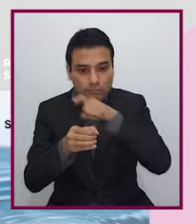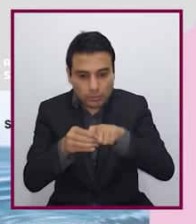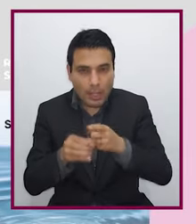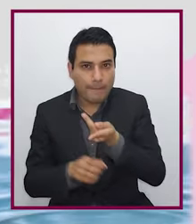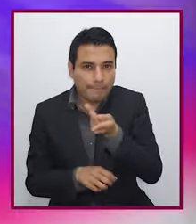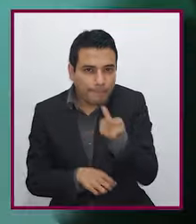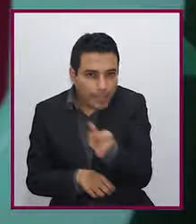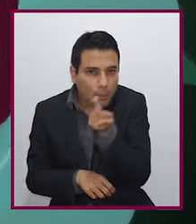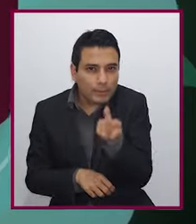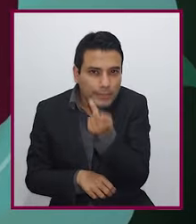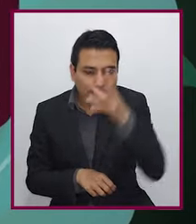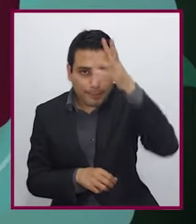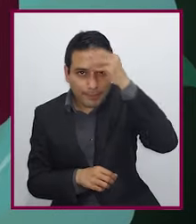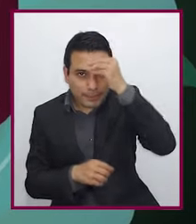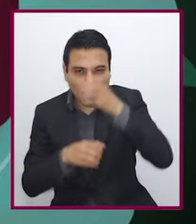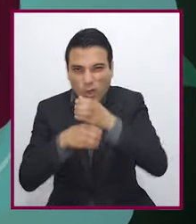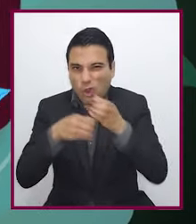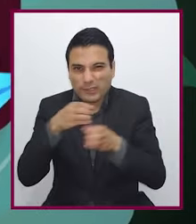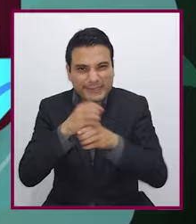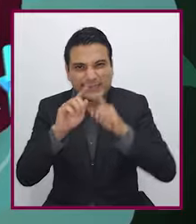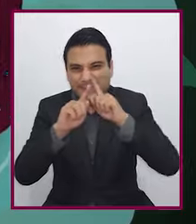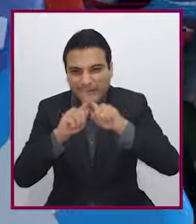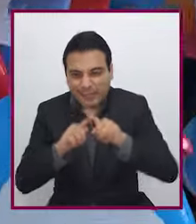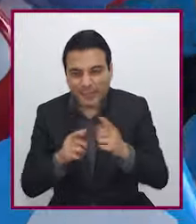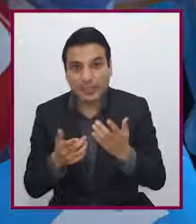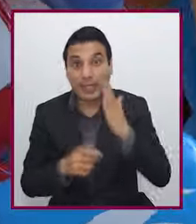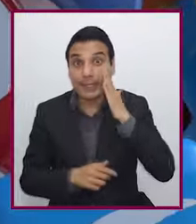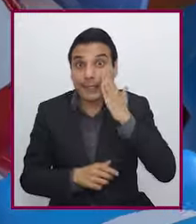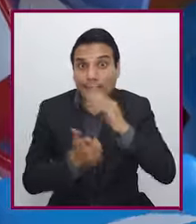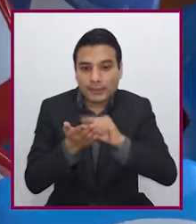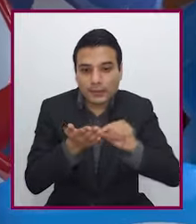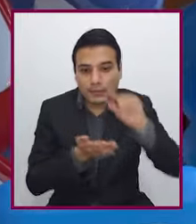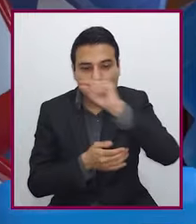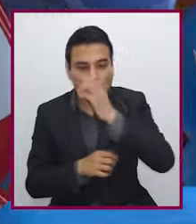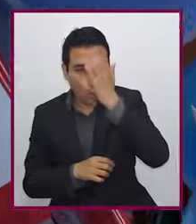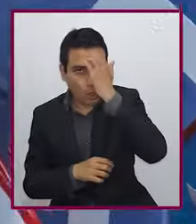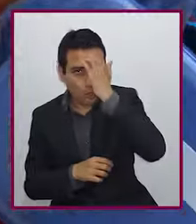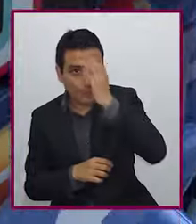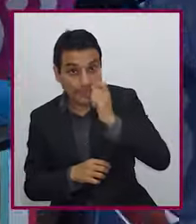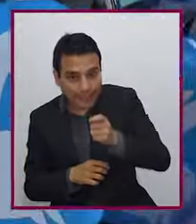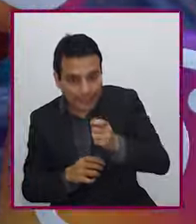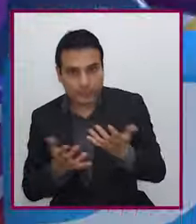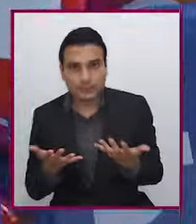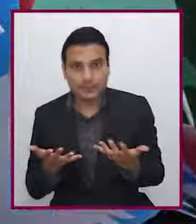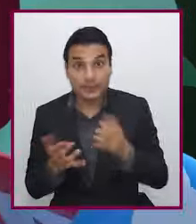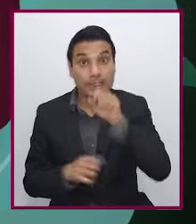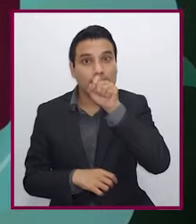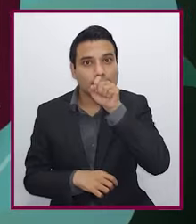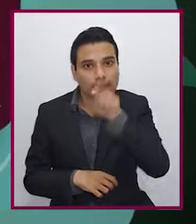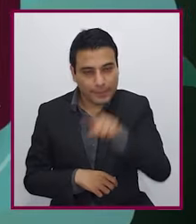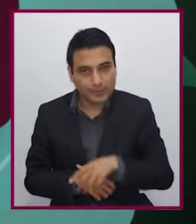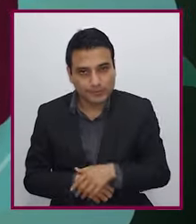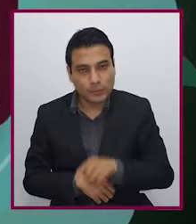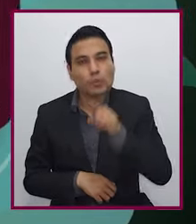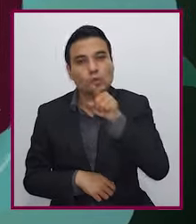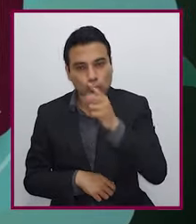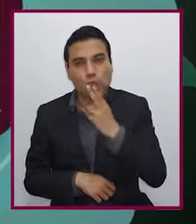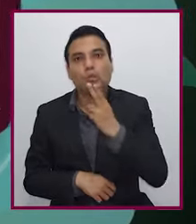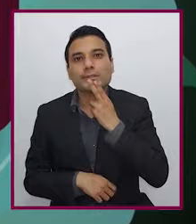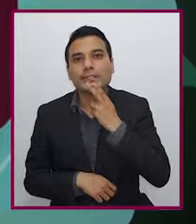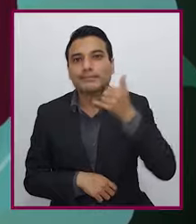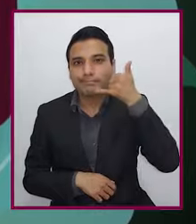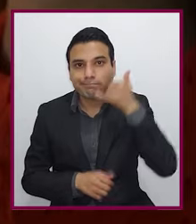donde puedas hacer preguntas y puedas aprender cosas. Entender qué son las redes sociales y desde luego hoy día pues también